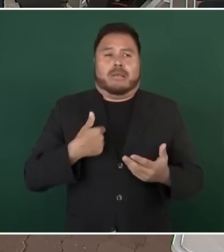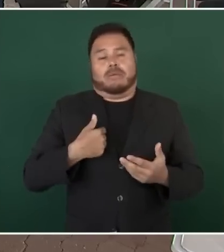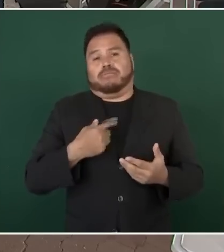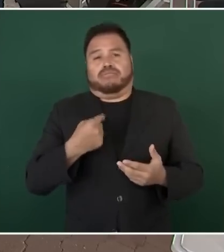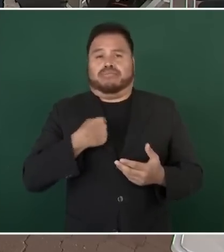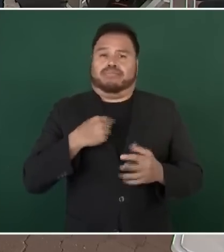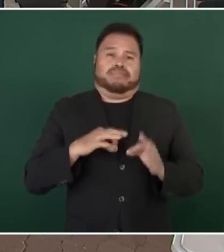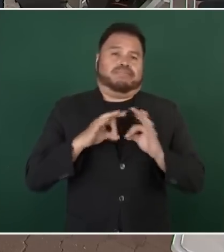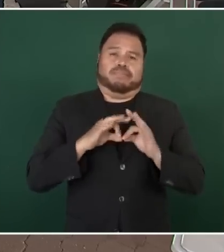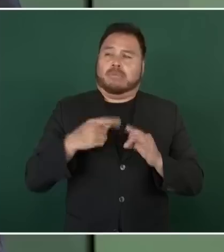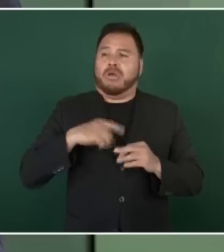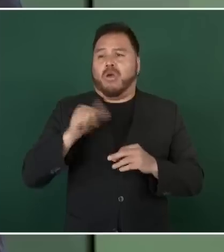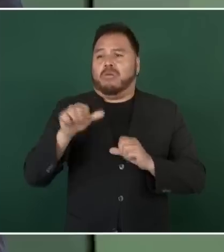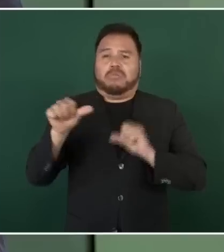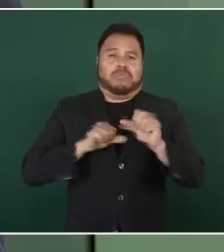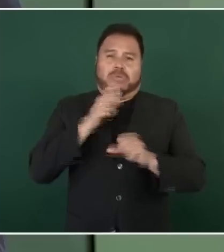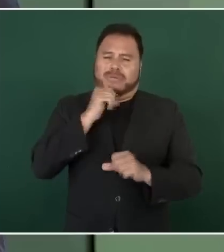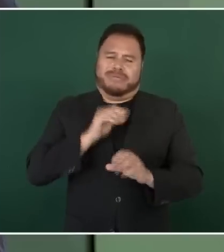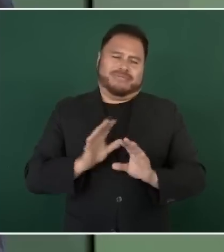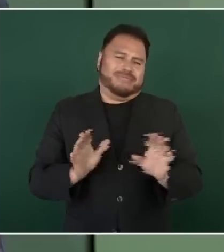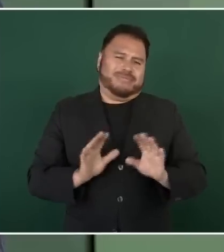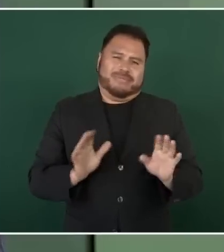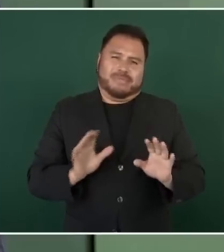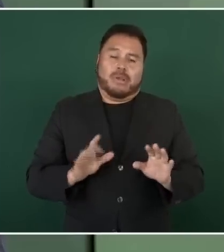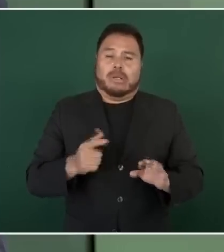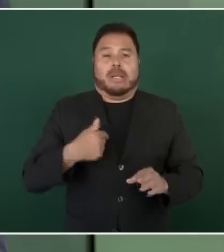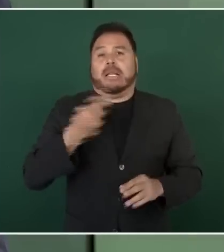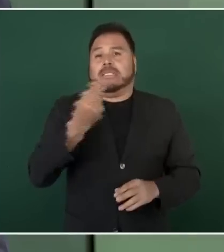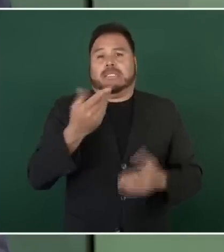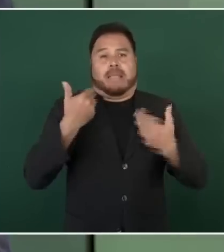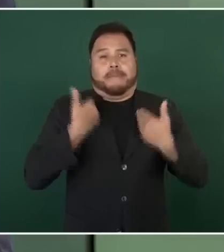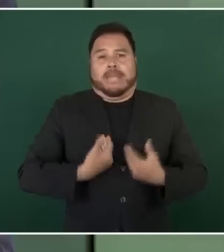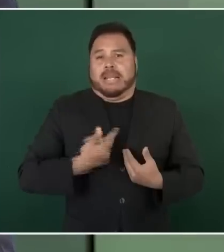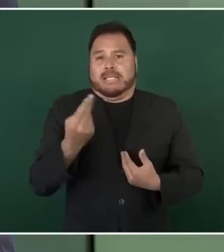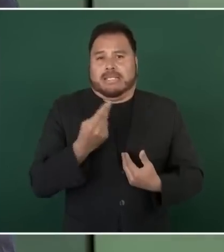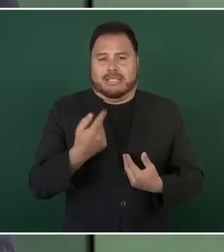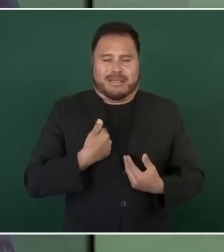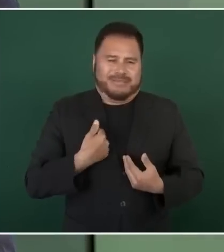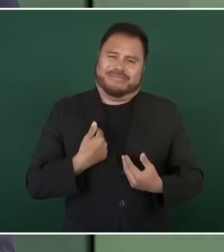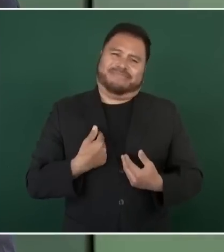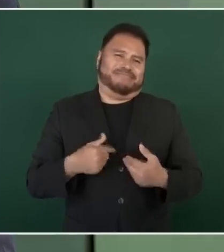insustituible y mucho menos caer en el necesariato,